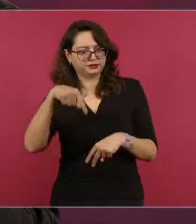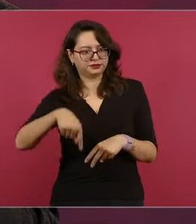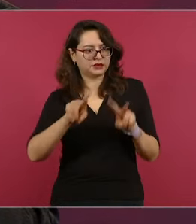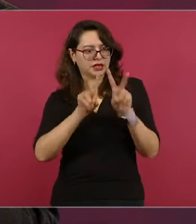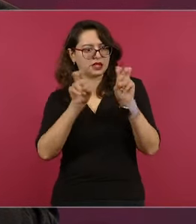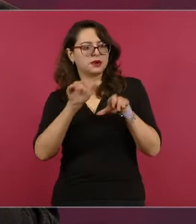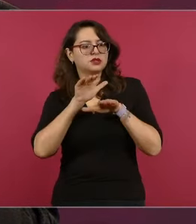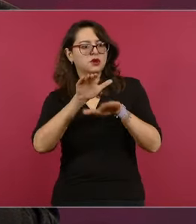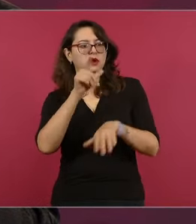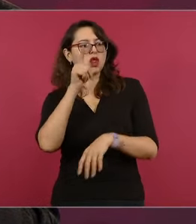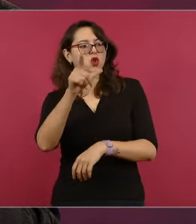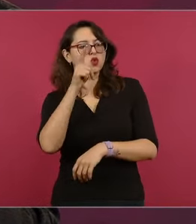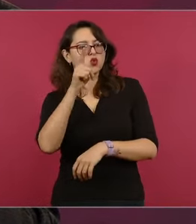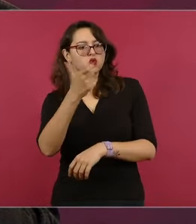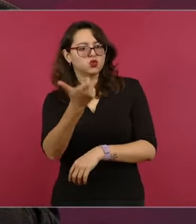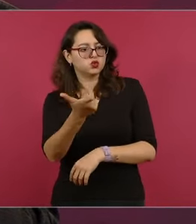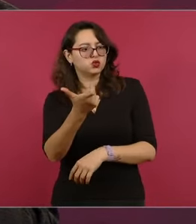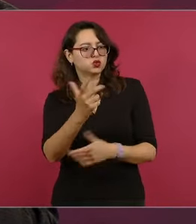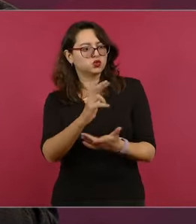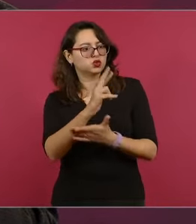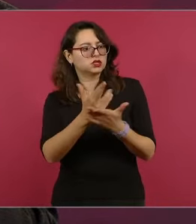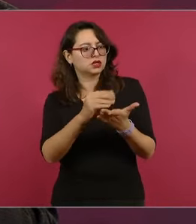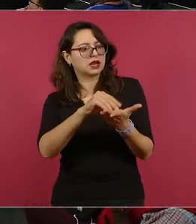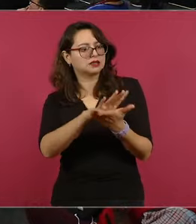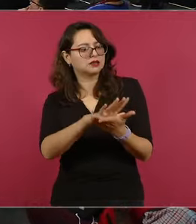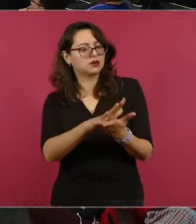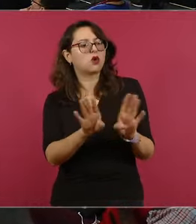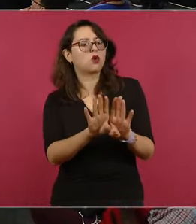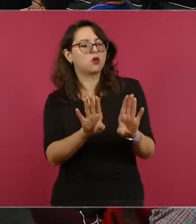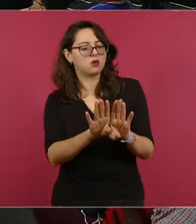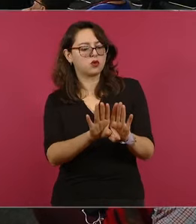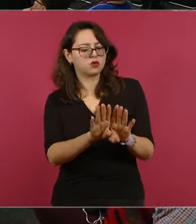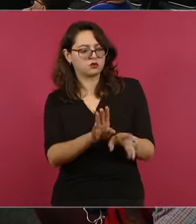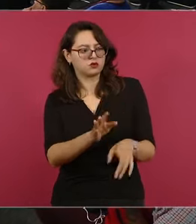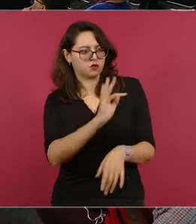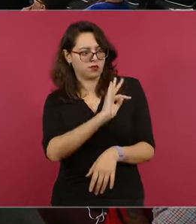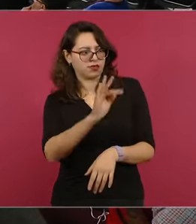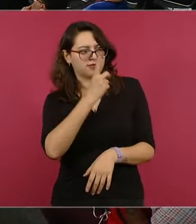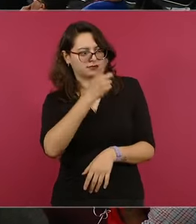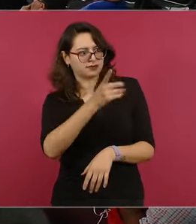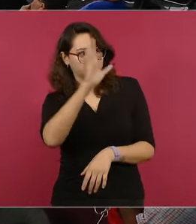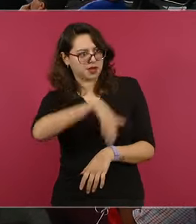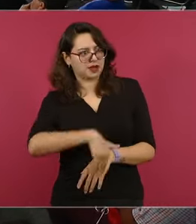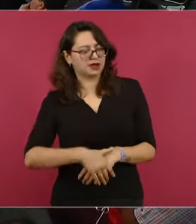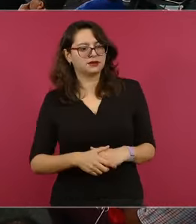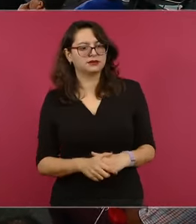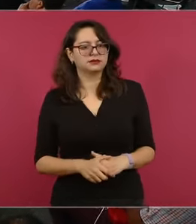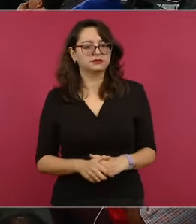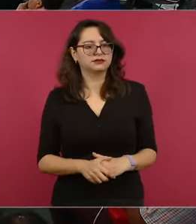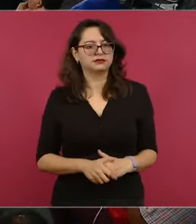las tarifas. Las tarifas y los recibos. Los recibos de luz.